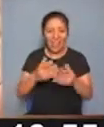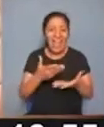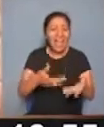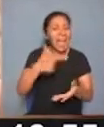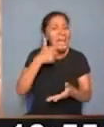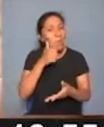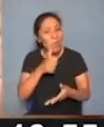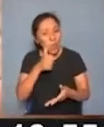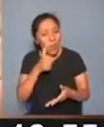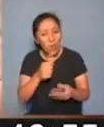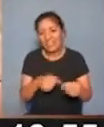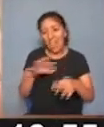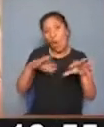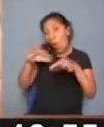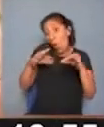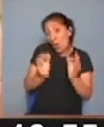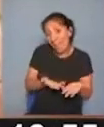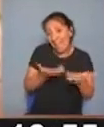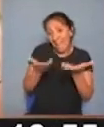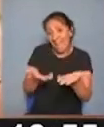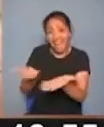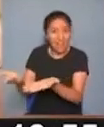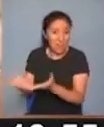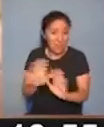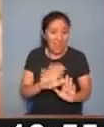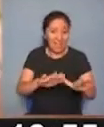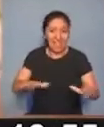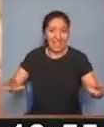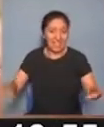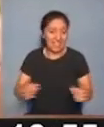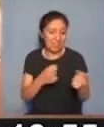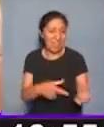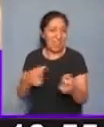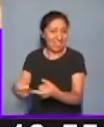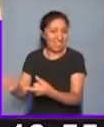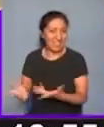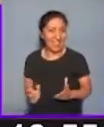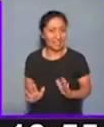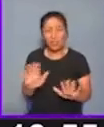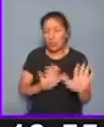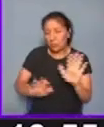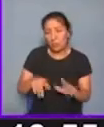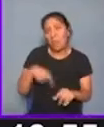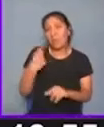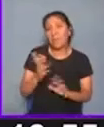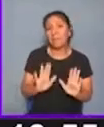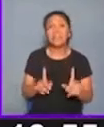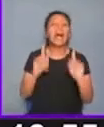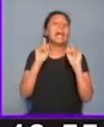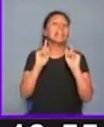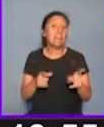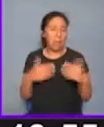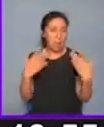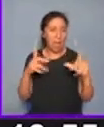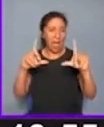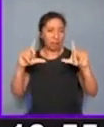algún regalo que que tengamos que tenemos disponible también todo preparado para mañana y bueno también se pueden sacar fotos